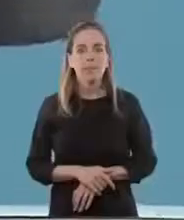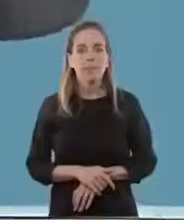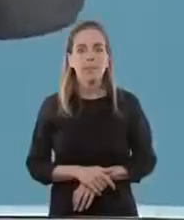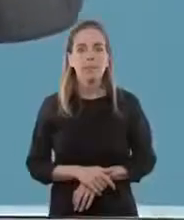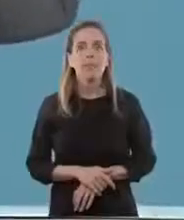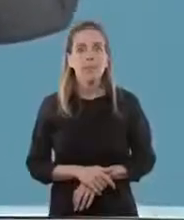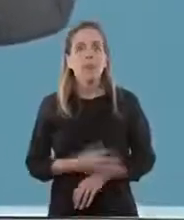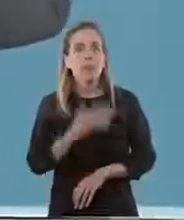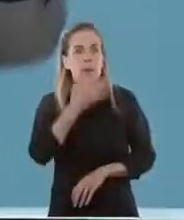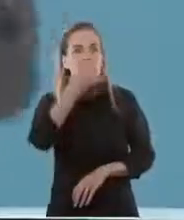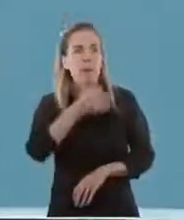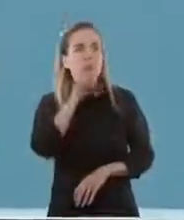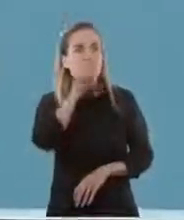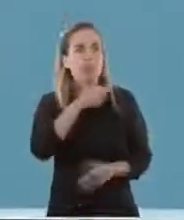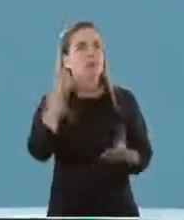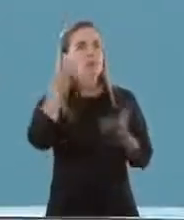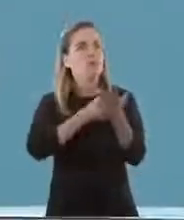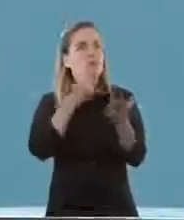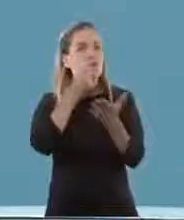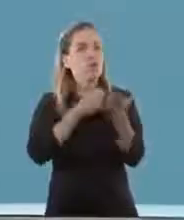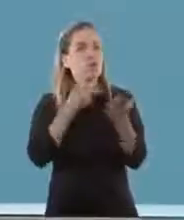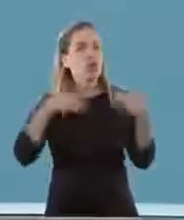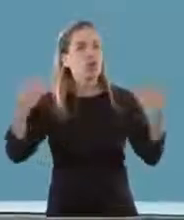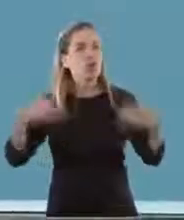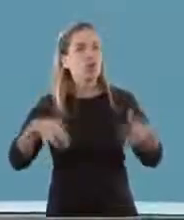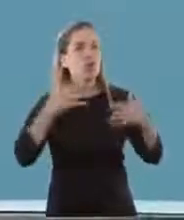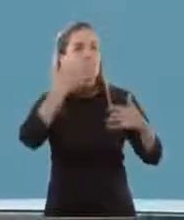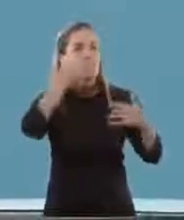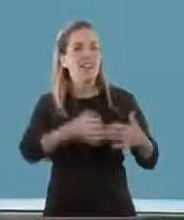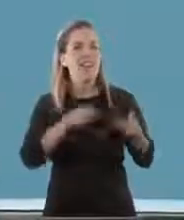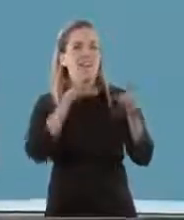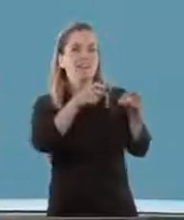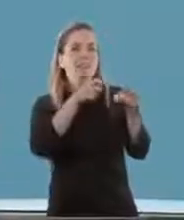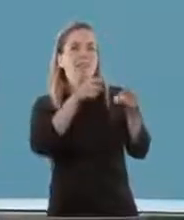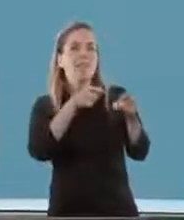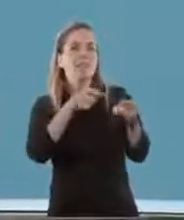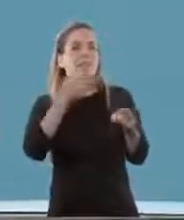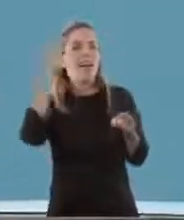Pero profunda también, ¿eh? Porque la verdad es que nos enseñaban